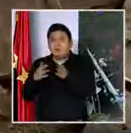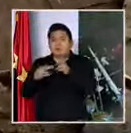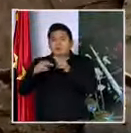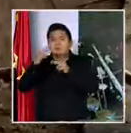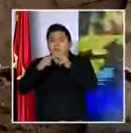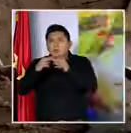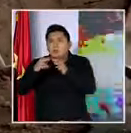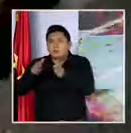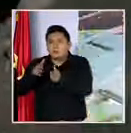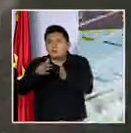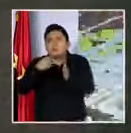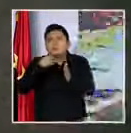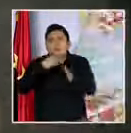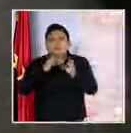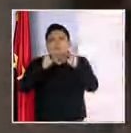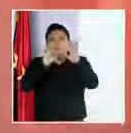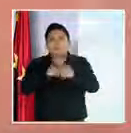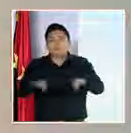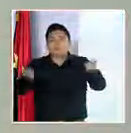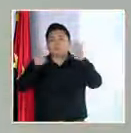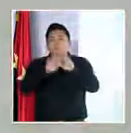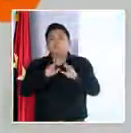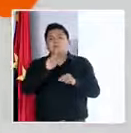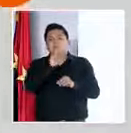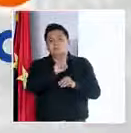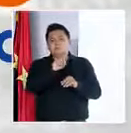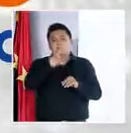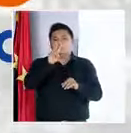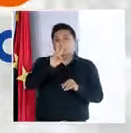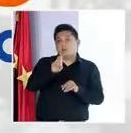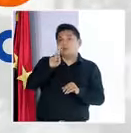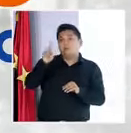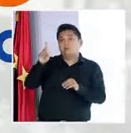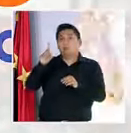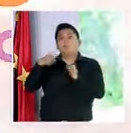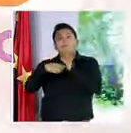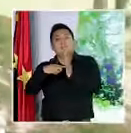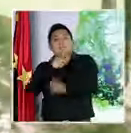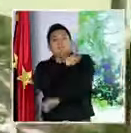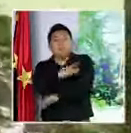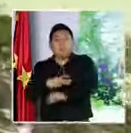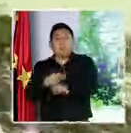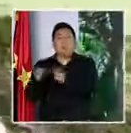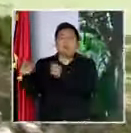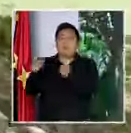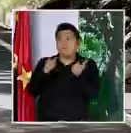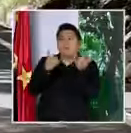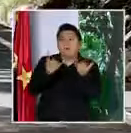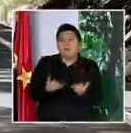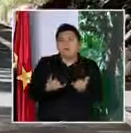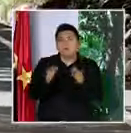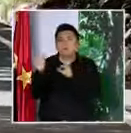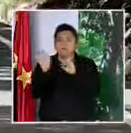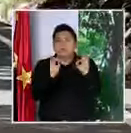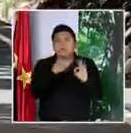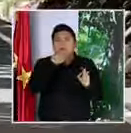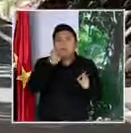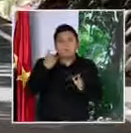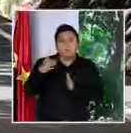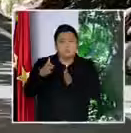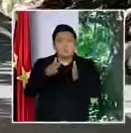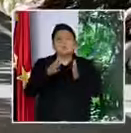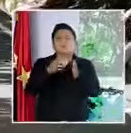viales de alta importancia para la región. Son 171 mil millones de pesos que se están invirtiendo en el mejoramiento del corredor